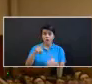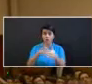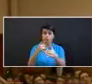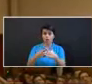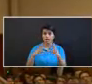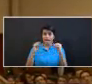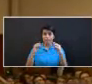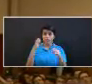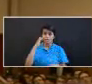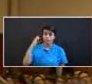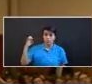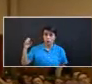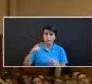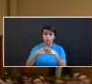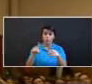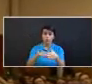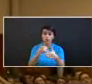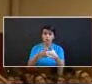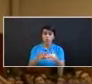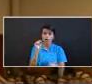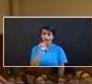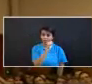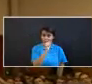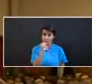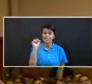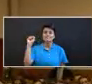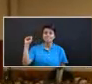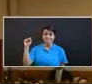pero cuando canto, sí me entienden.